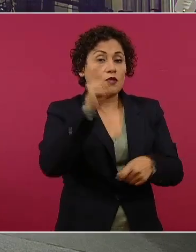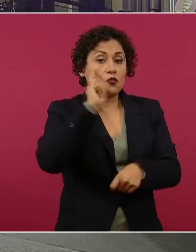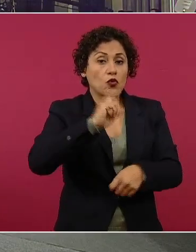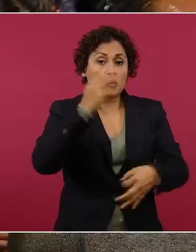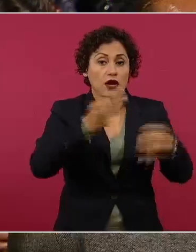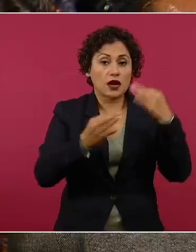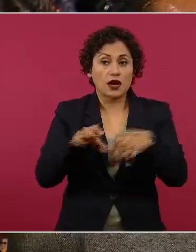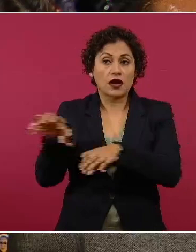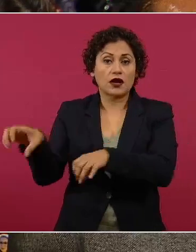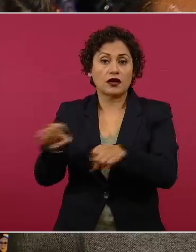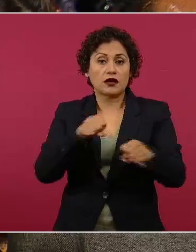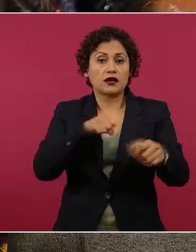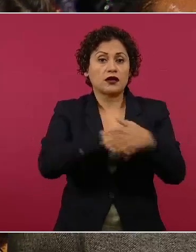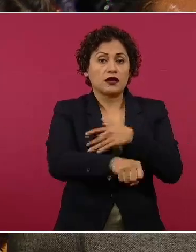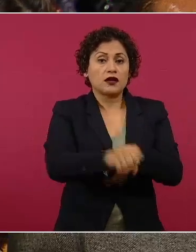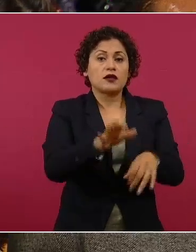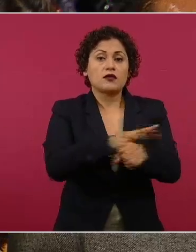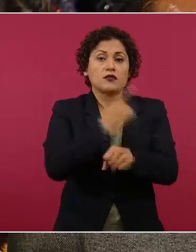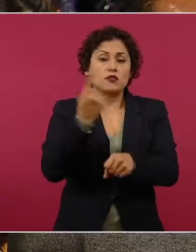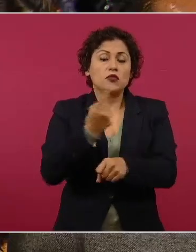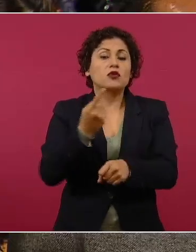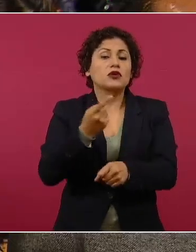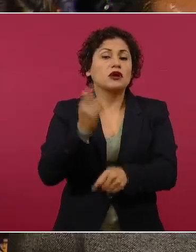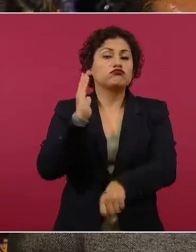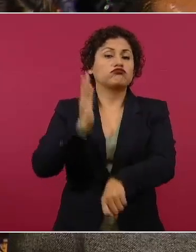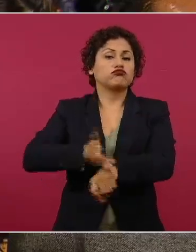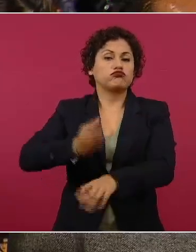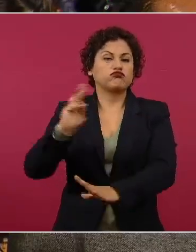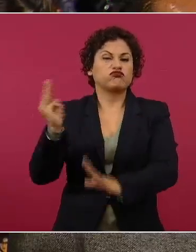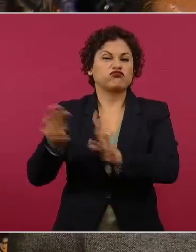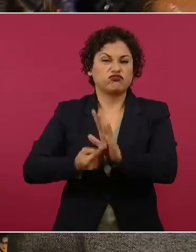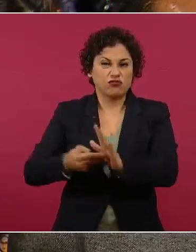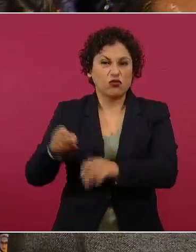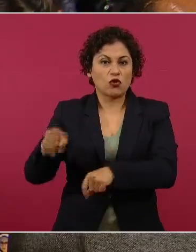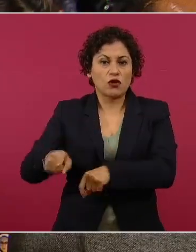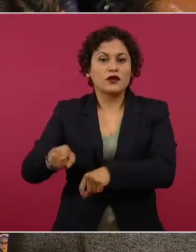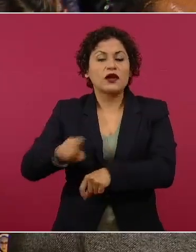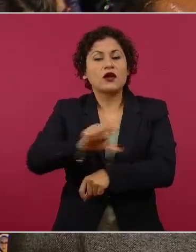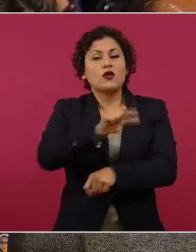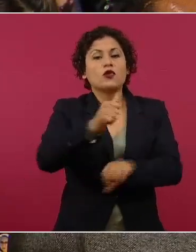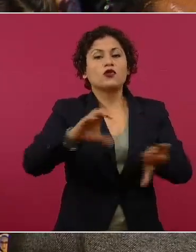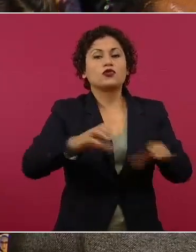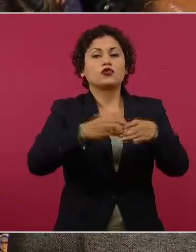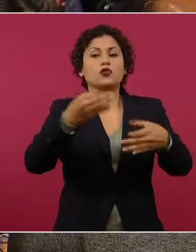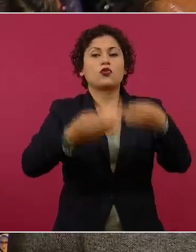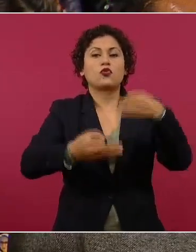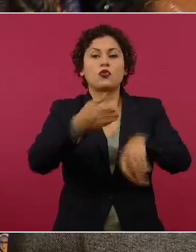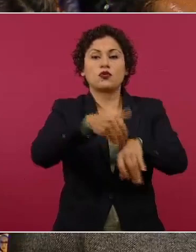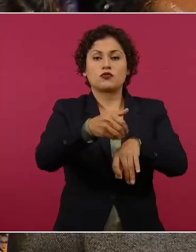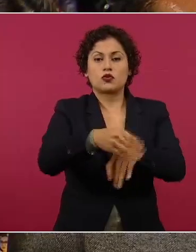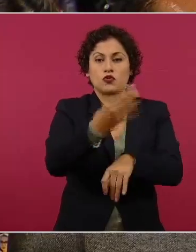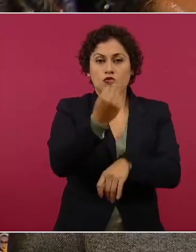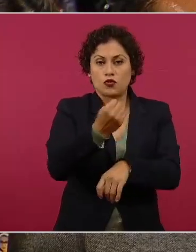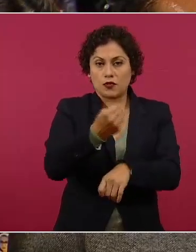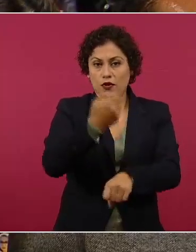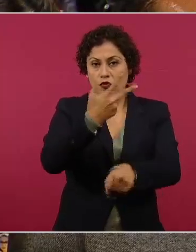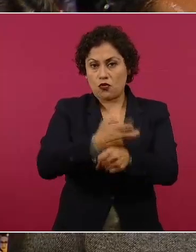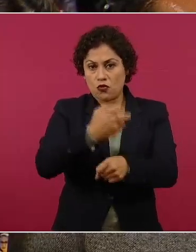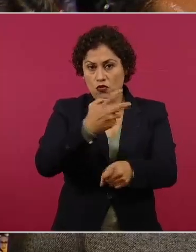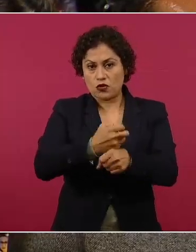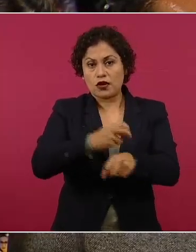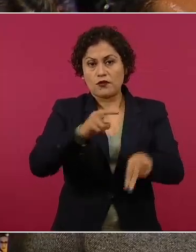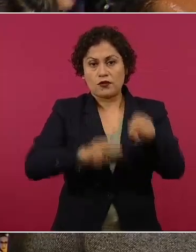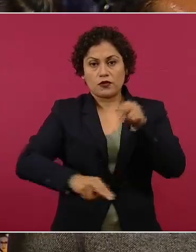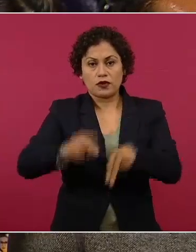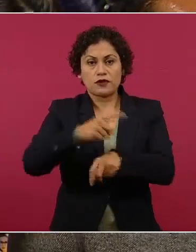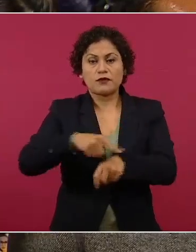a Jessica y multarla por decenas de miles de pesos y entregar informes falsos al juez noveno de distrito del 18º Circuito Judicial, Guillermo